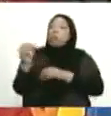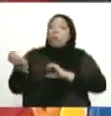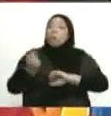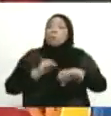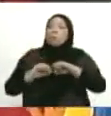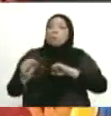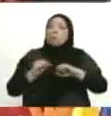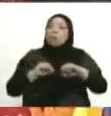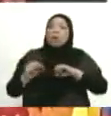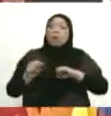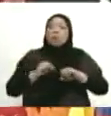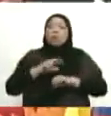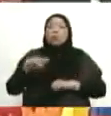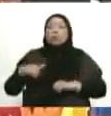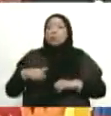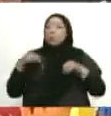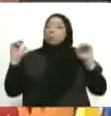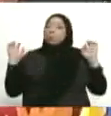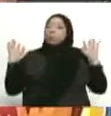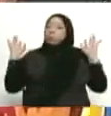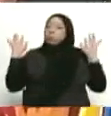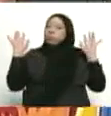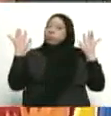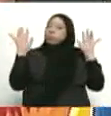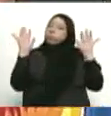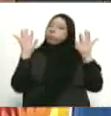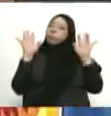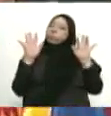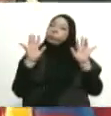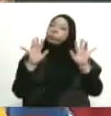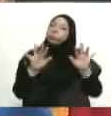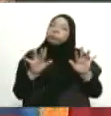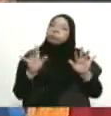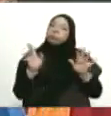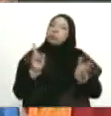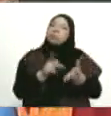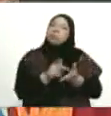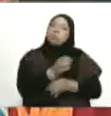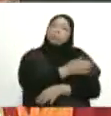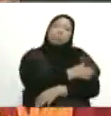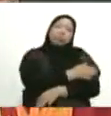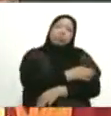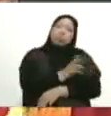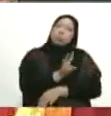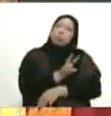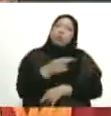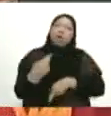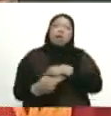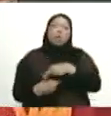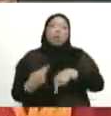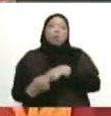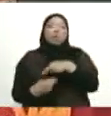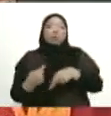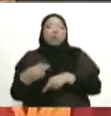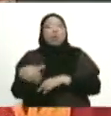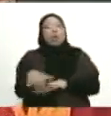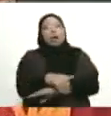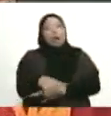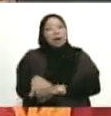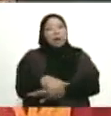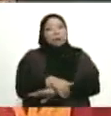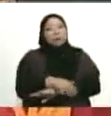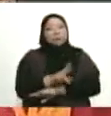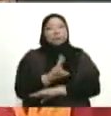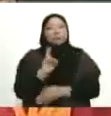movilizados, mire, ahí sí es verdad que nos pisan este territorio. Mientras ellos sepan que la revolución está activa en la calle,